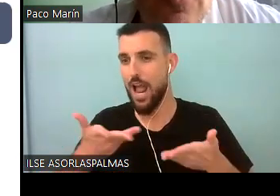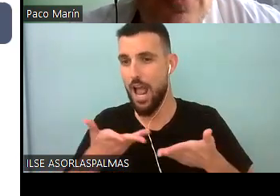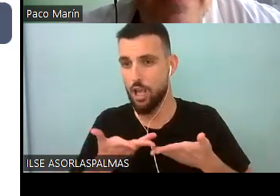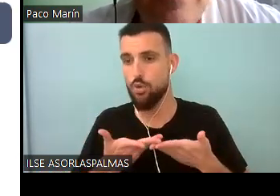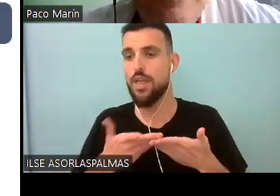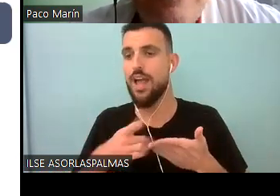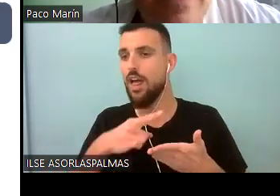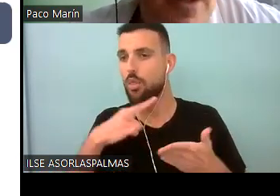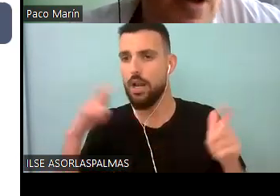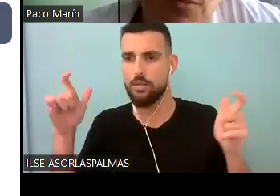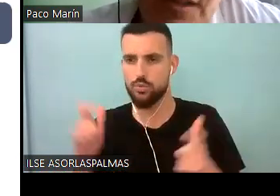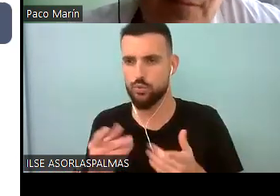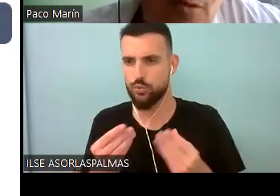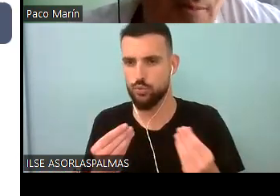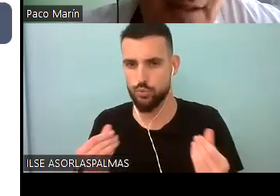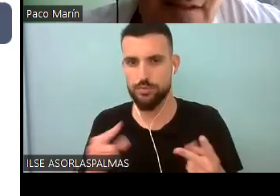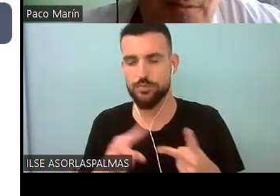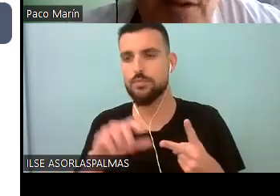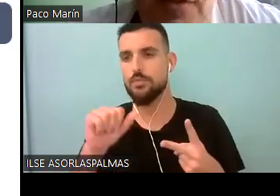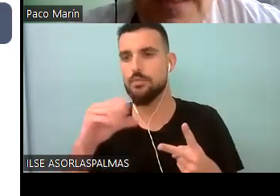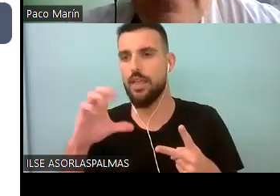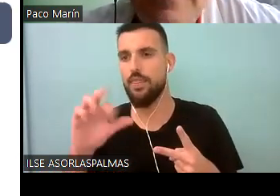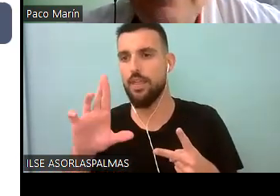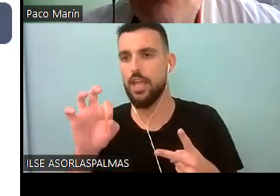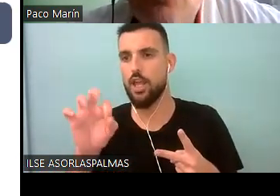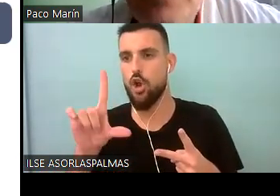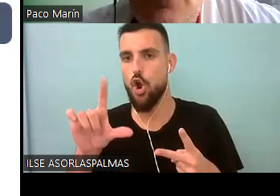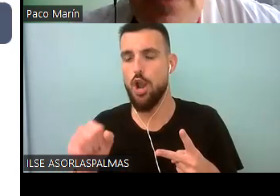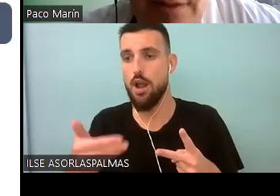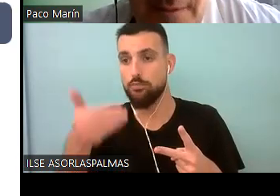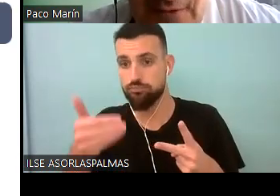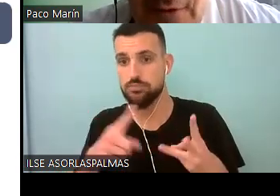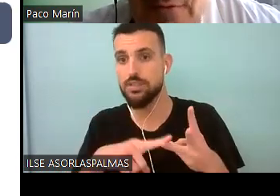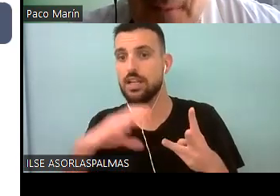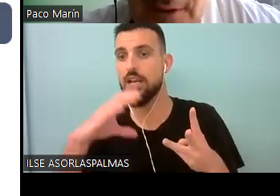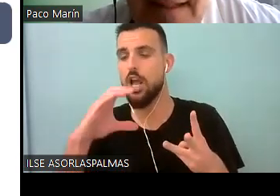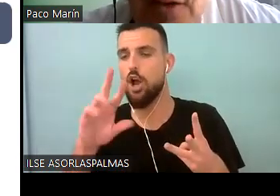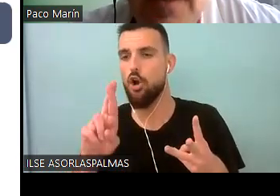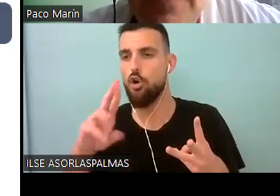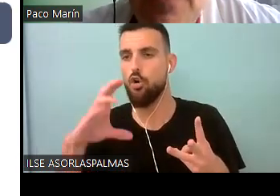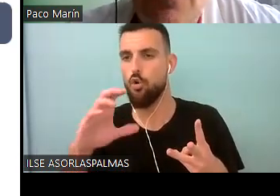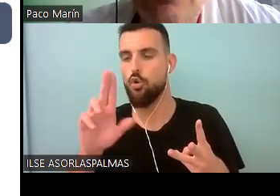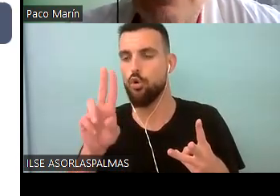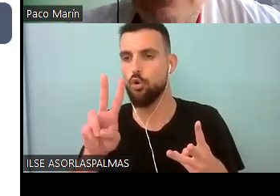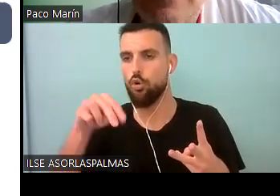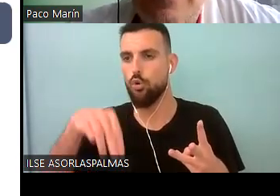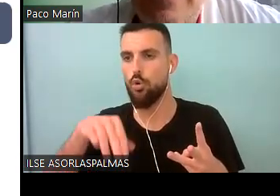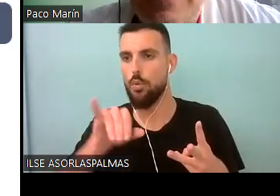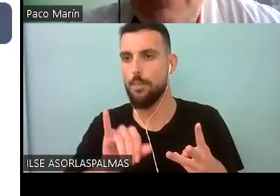sedantes corporales, la acerola como potentísimo antioxidante y la curcumina como antiinflamatorio, como potente antioxidante y